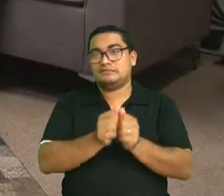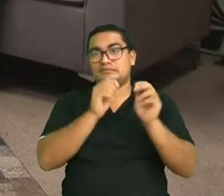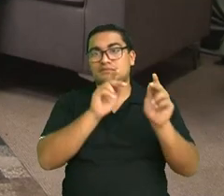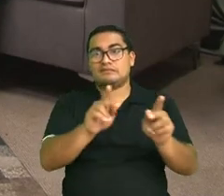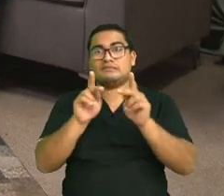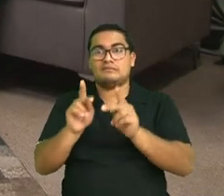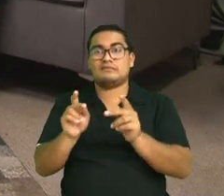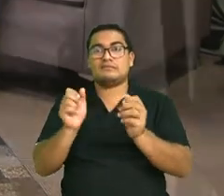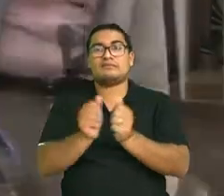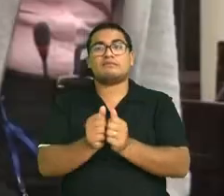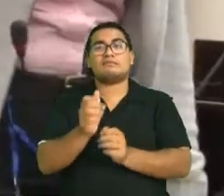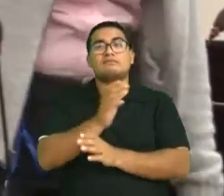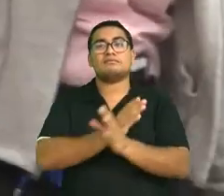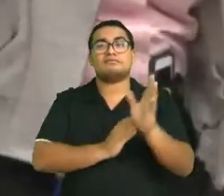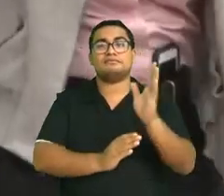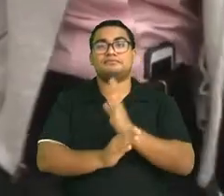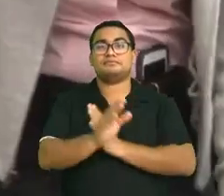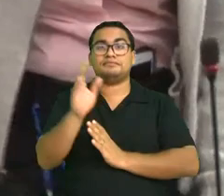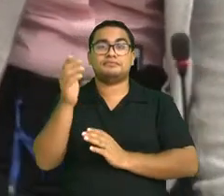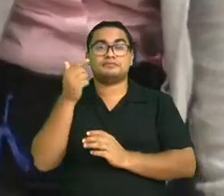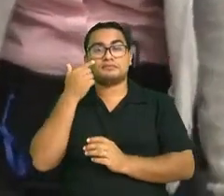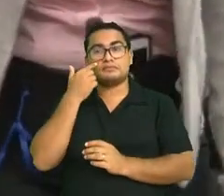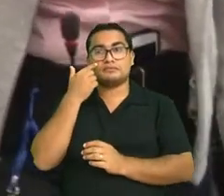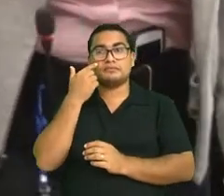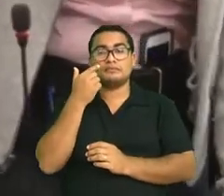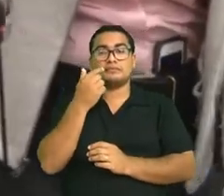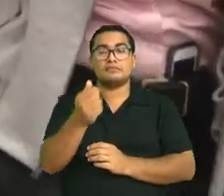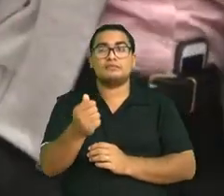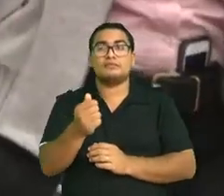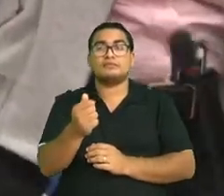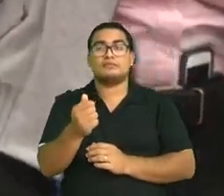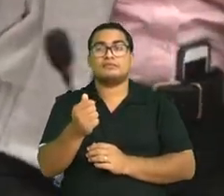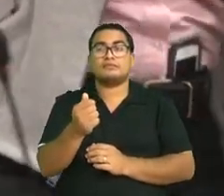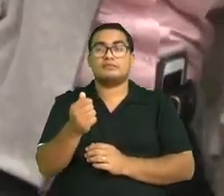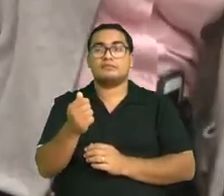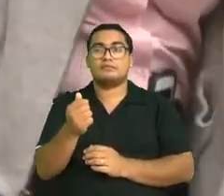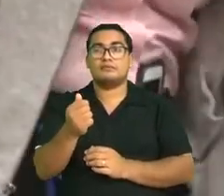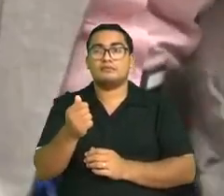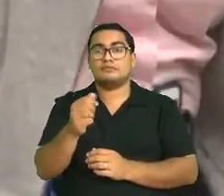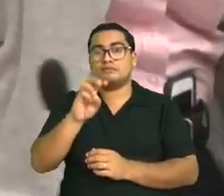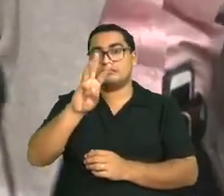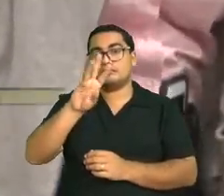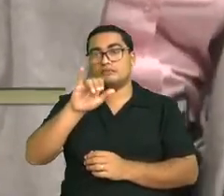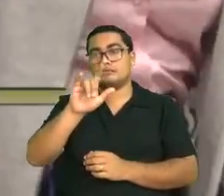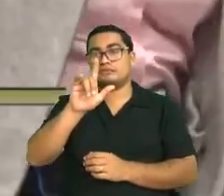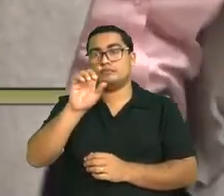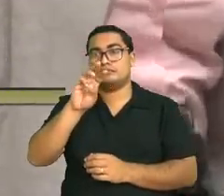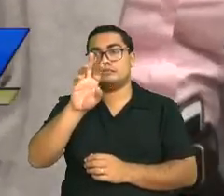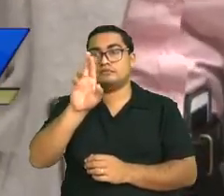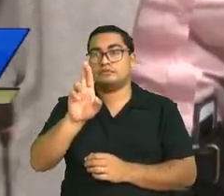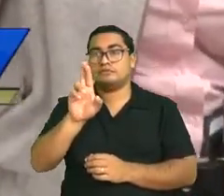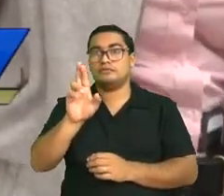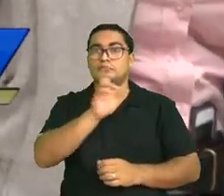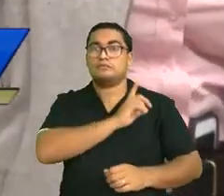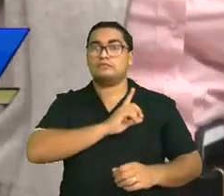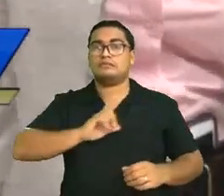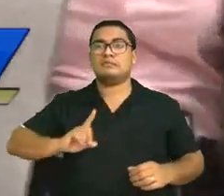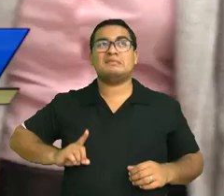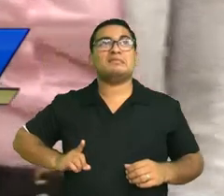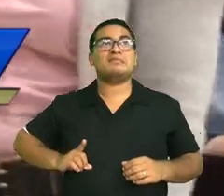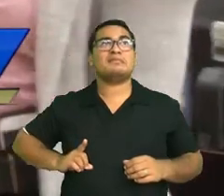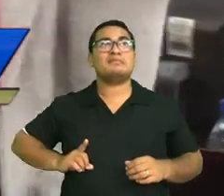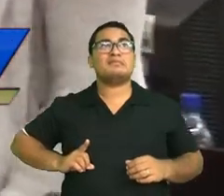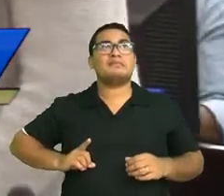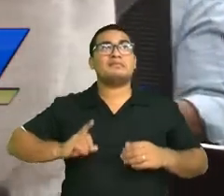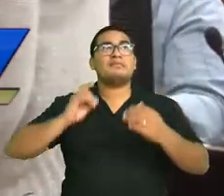van a tener pues ese reconocimiento. Compañero Wilmer, que es diputado, ¿verdad?, porque también